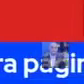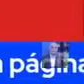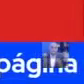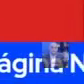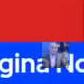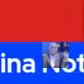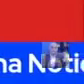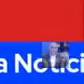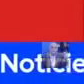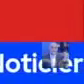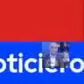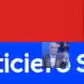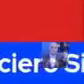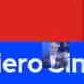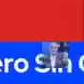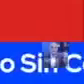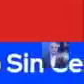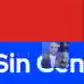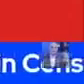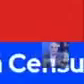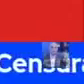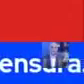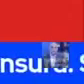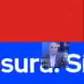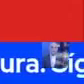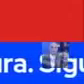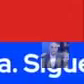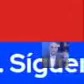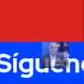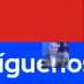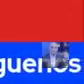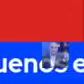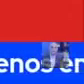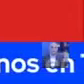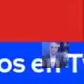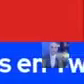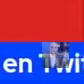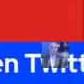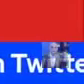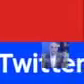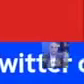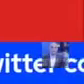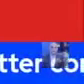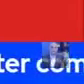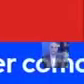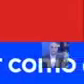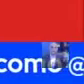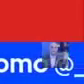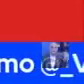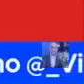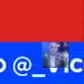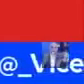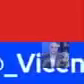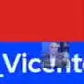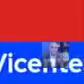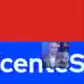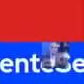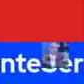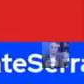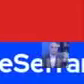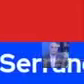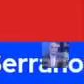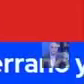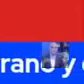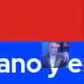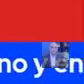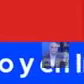esos son algunos ejemplos de las virtudes. Y la única asociación, Vicente, que está haciendo, que está enfocada a la